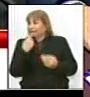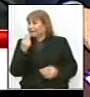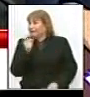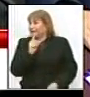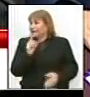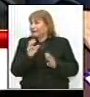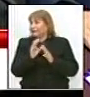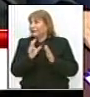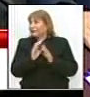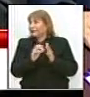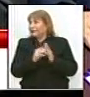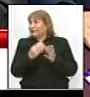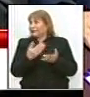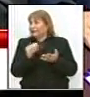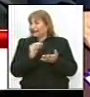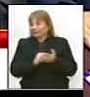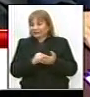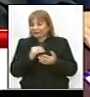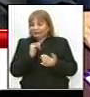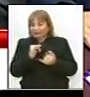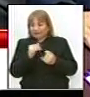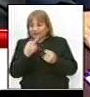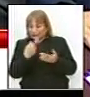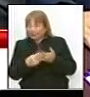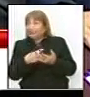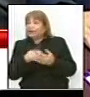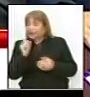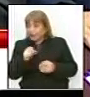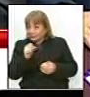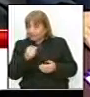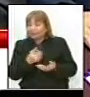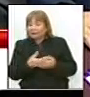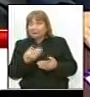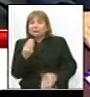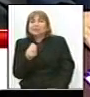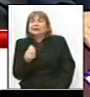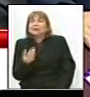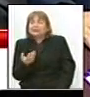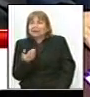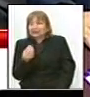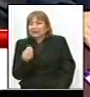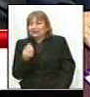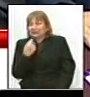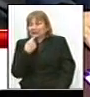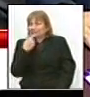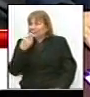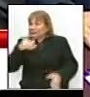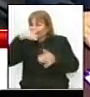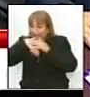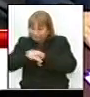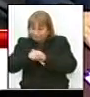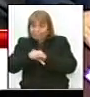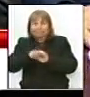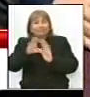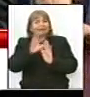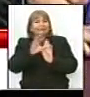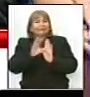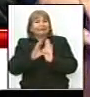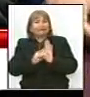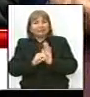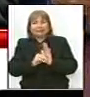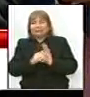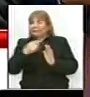constituía acaso una infracción constitucional si la constituye porque porque dentro de la constitución y tal como dice